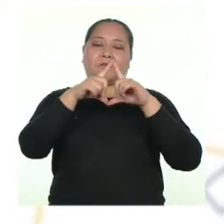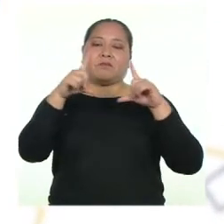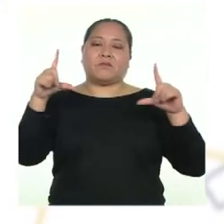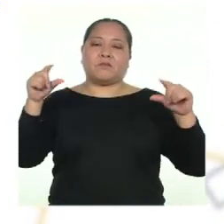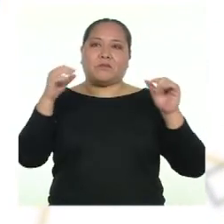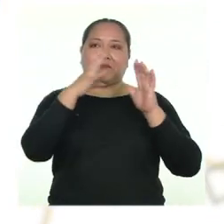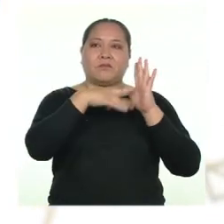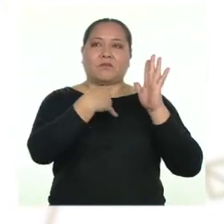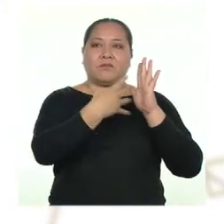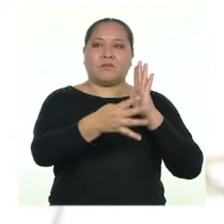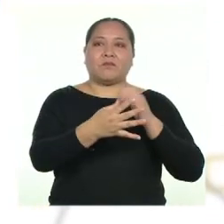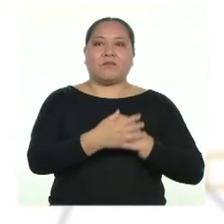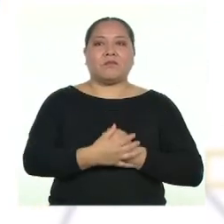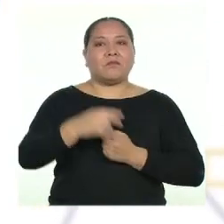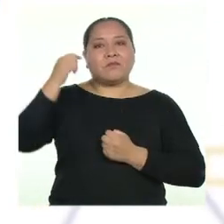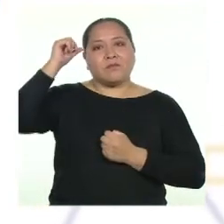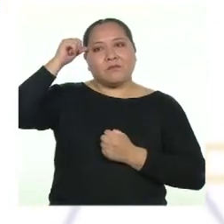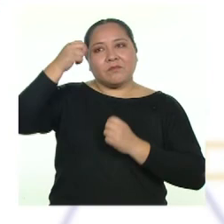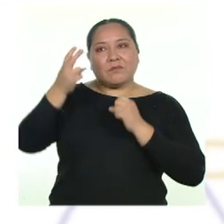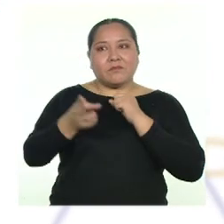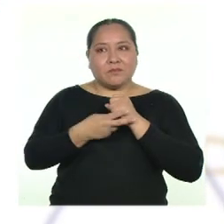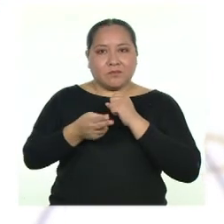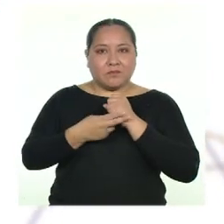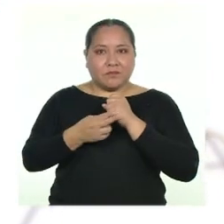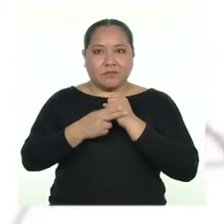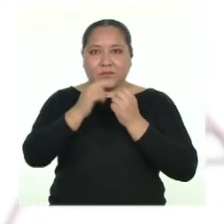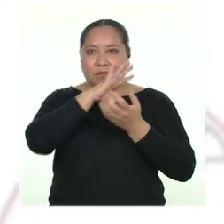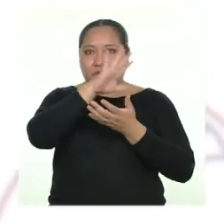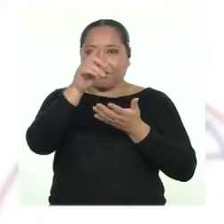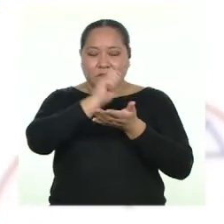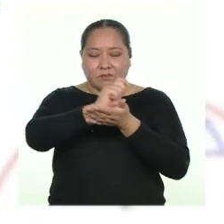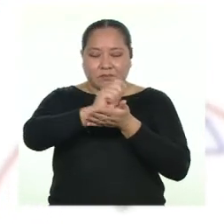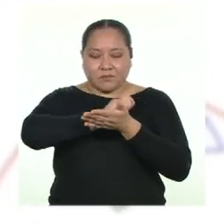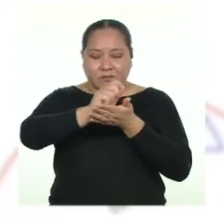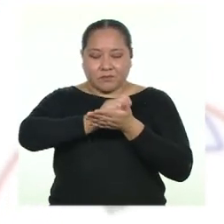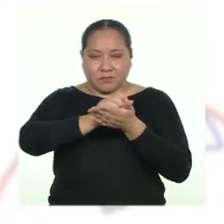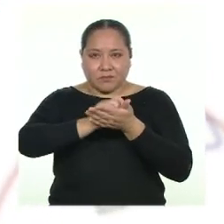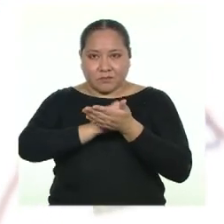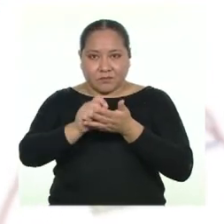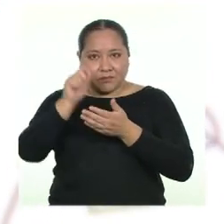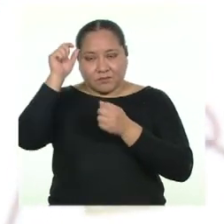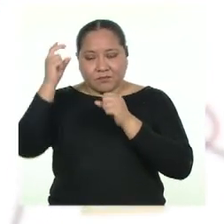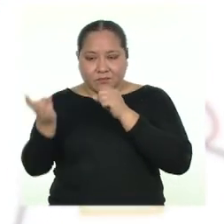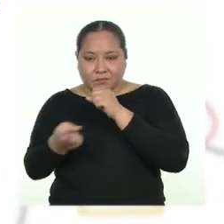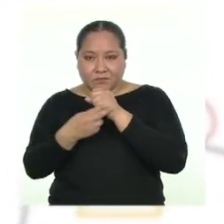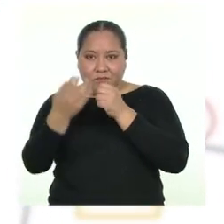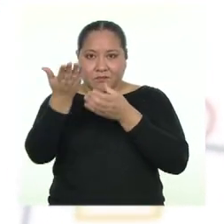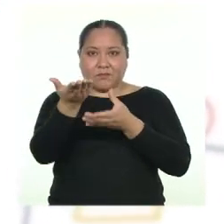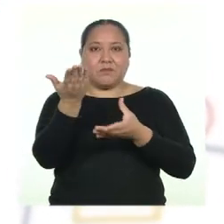tabla. Recuerda registrar y guardar todos los avances en tu portafolio de trabajos.